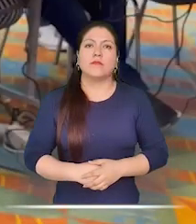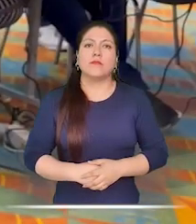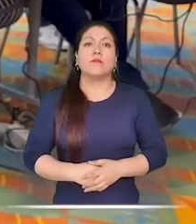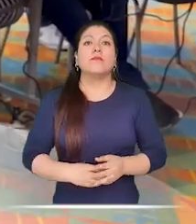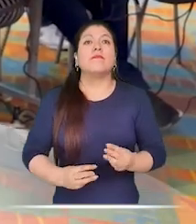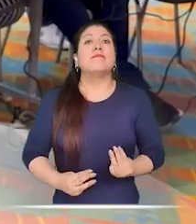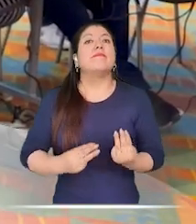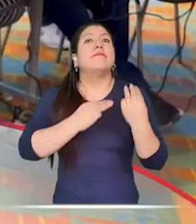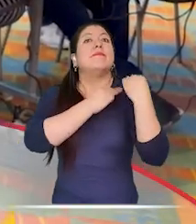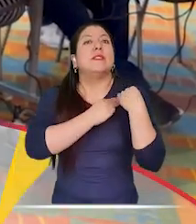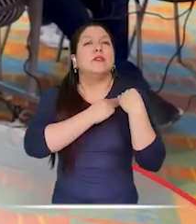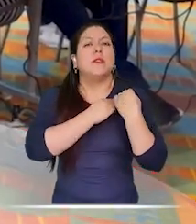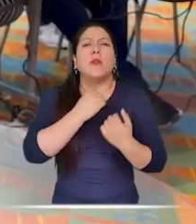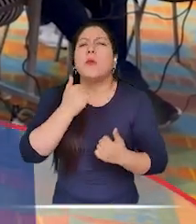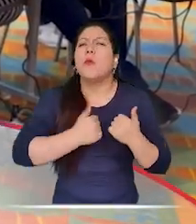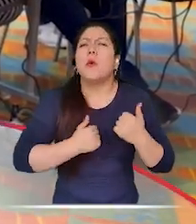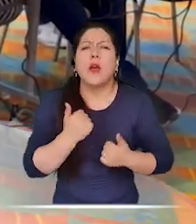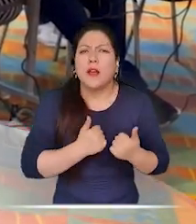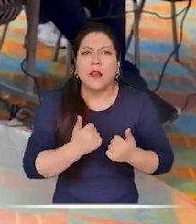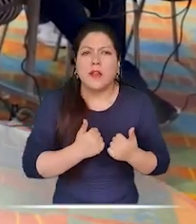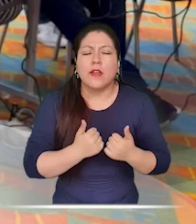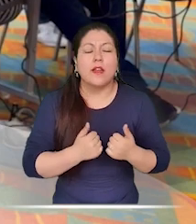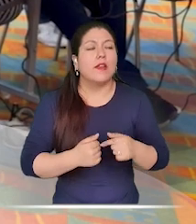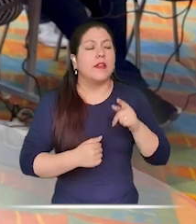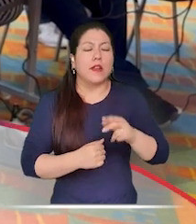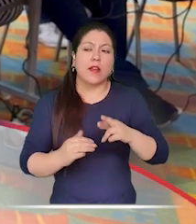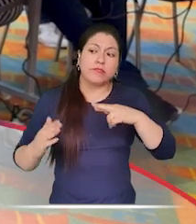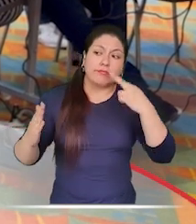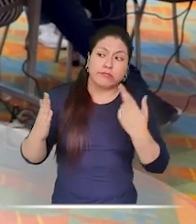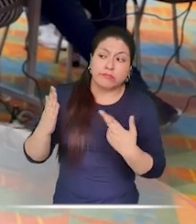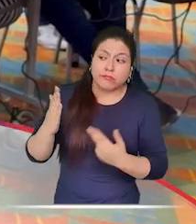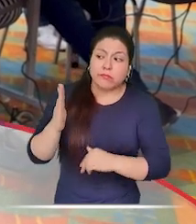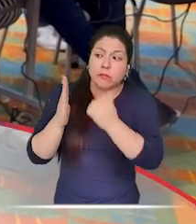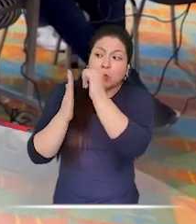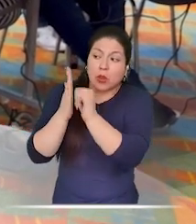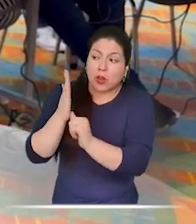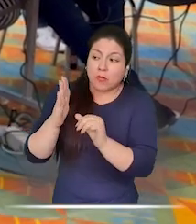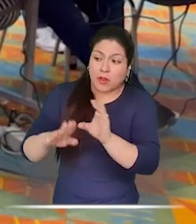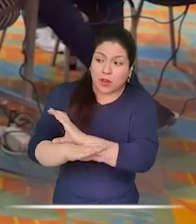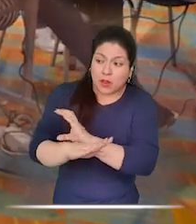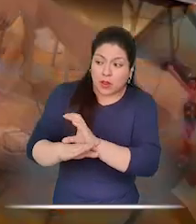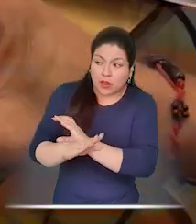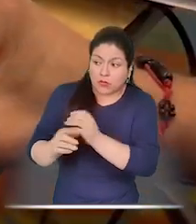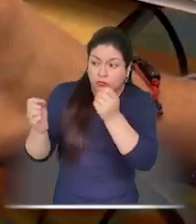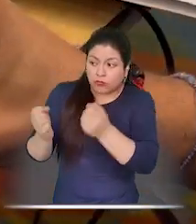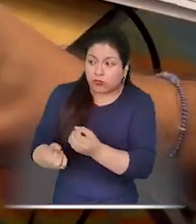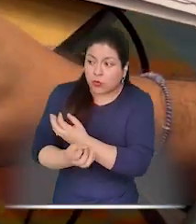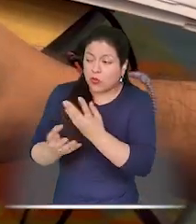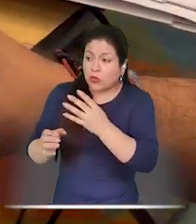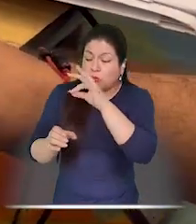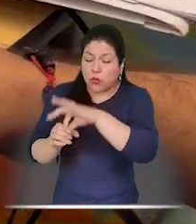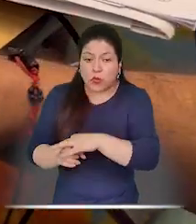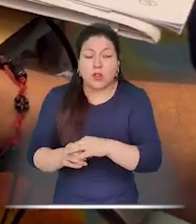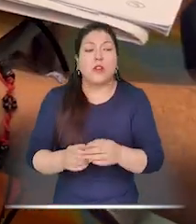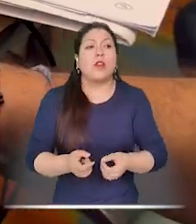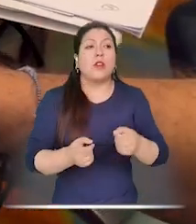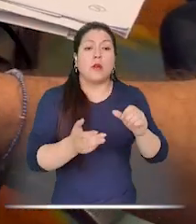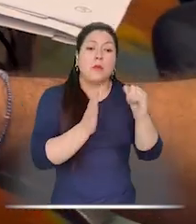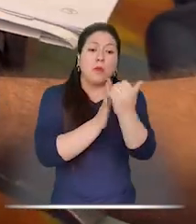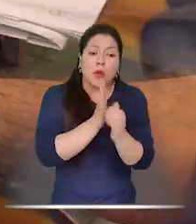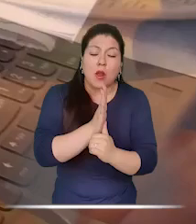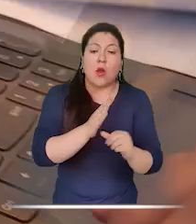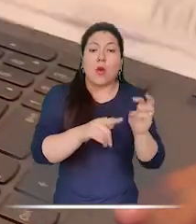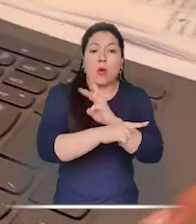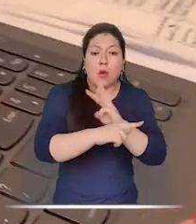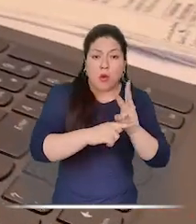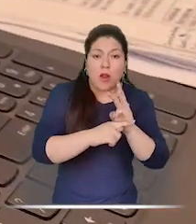Nuestra misión este día es verificar que el software de escrutinio y el software web funcionen de